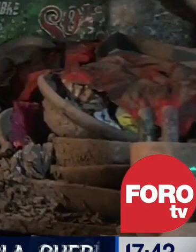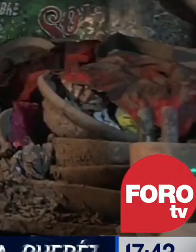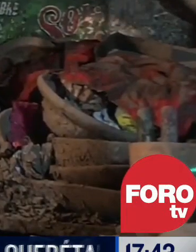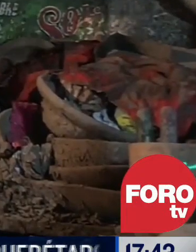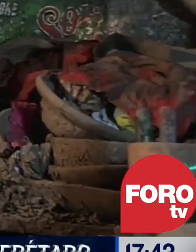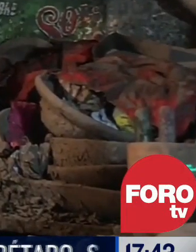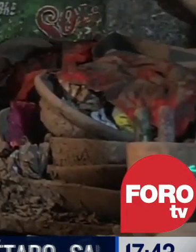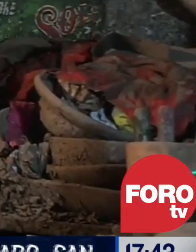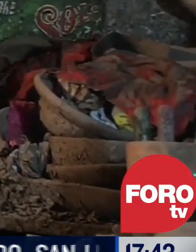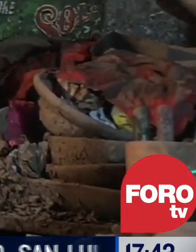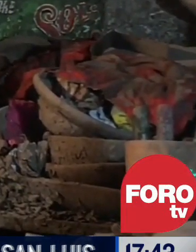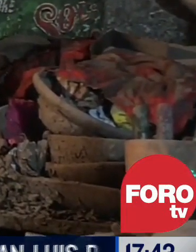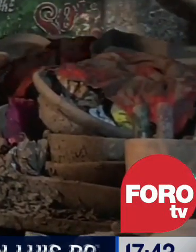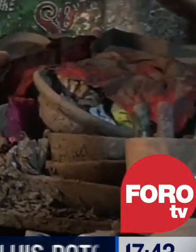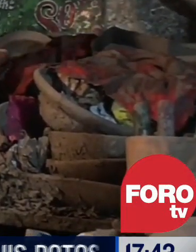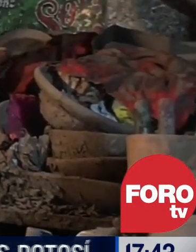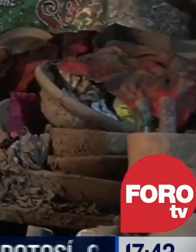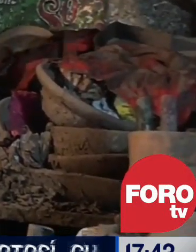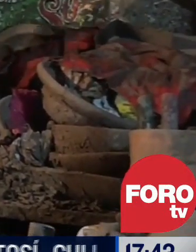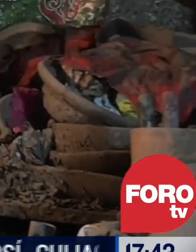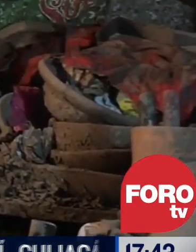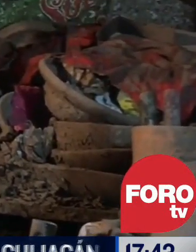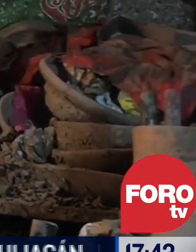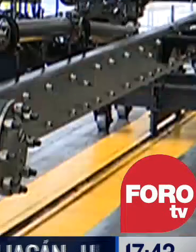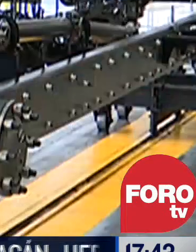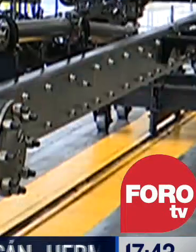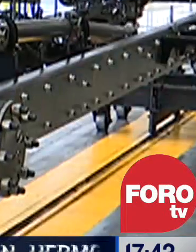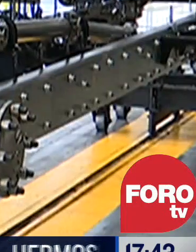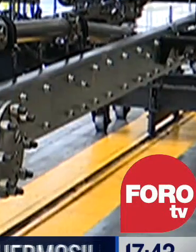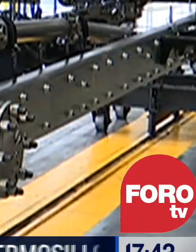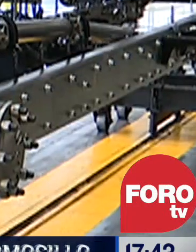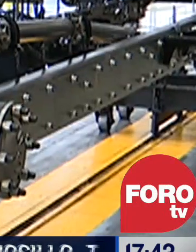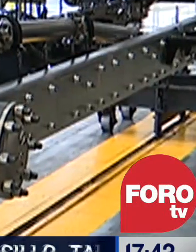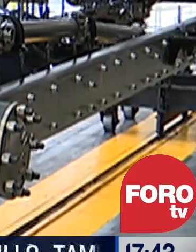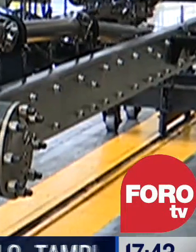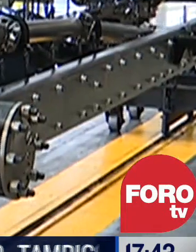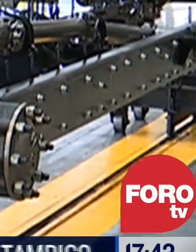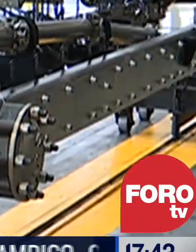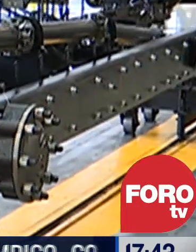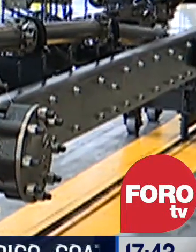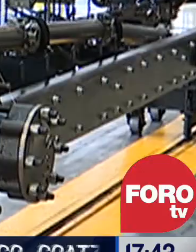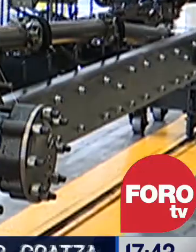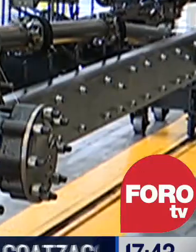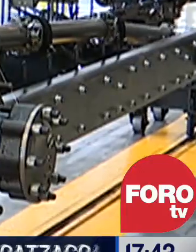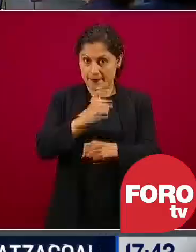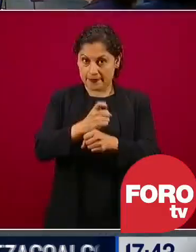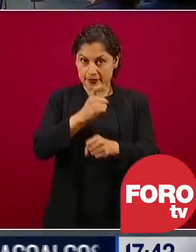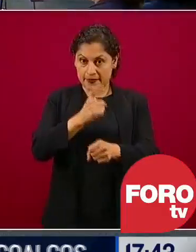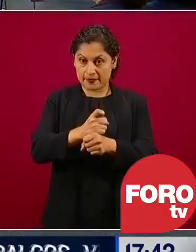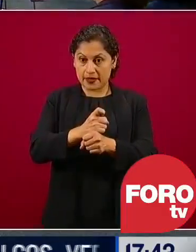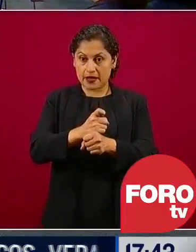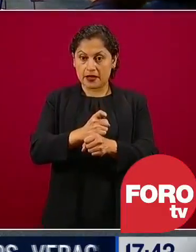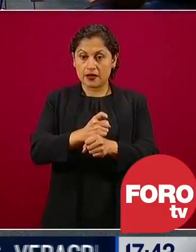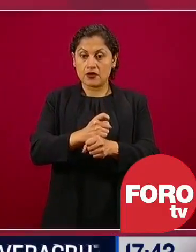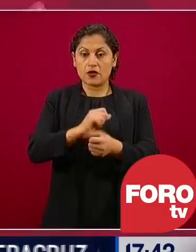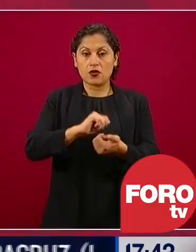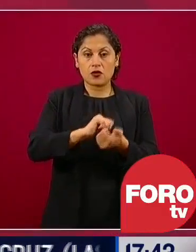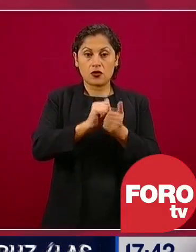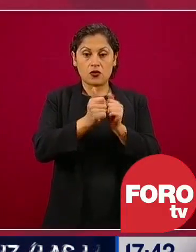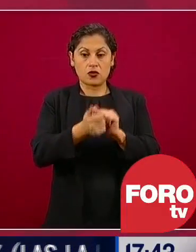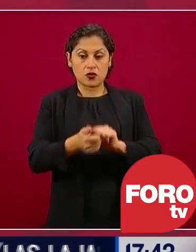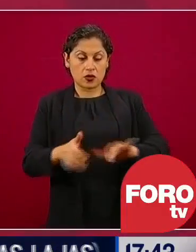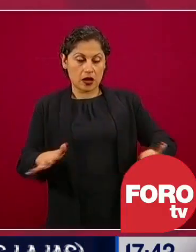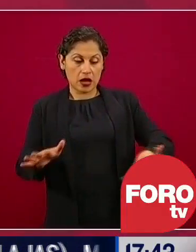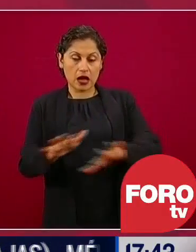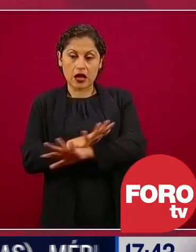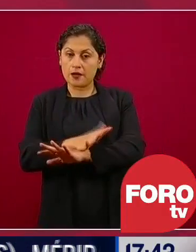ingresos. Y se busca que las comisiones de las administradoras de las AFORES bajen. La aplicación es inmediata,